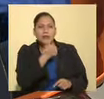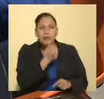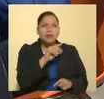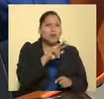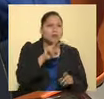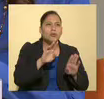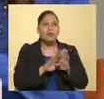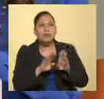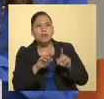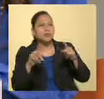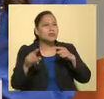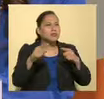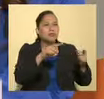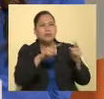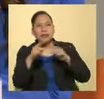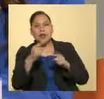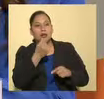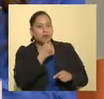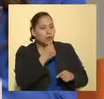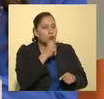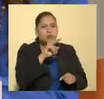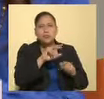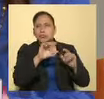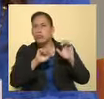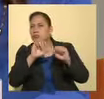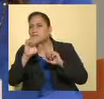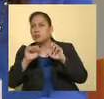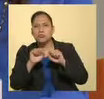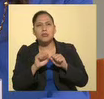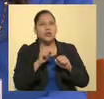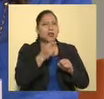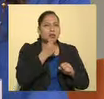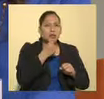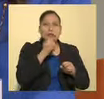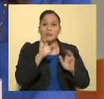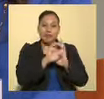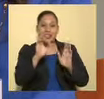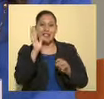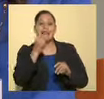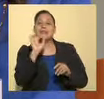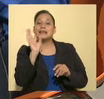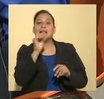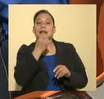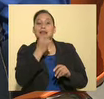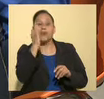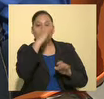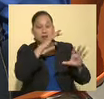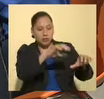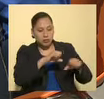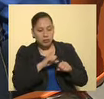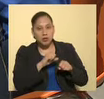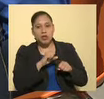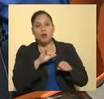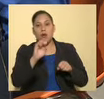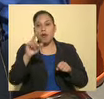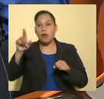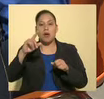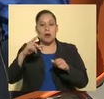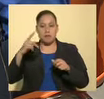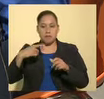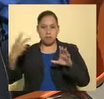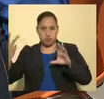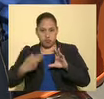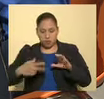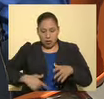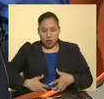nos relacionamos con los niños en el momento en que se adoptan los niños, por ejemplo, o que se hacen los encargos con el vientre de encargo y